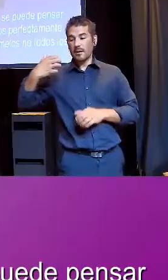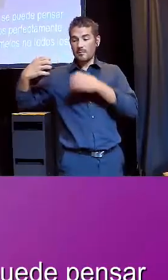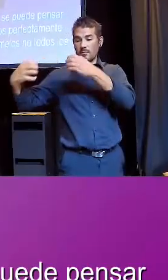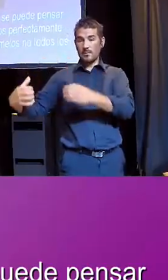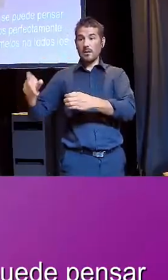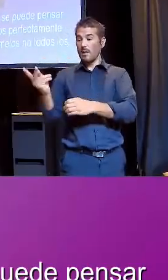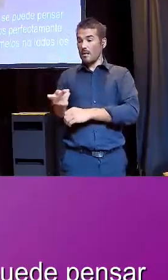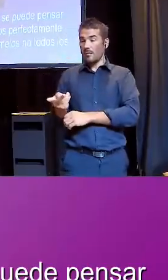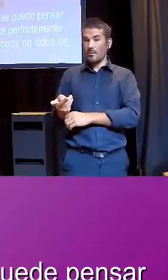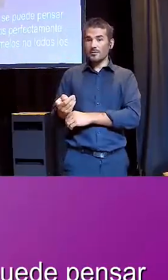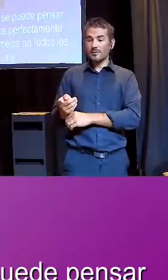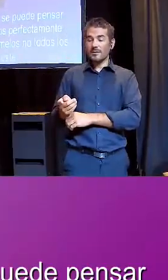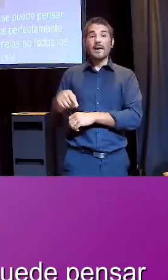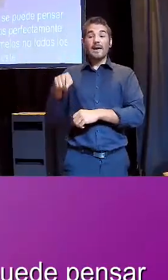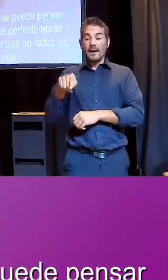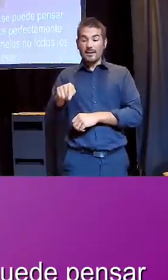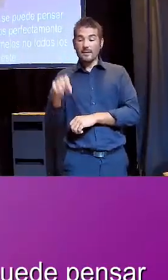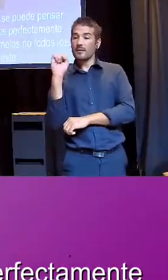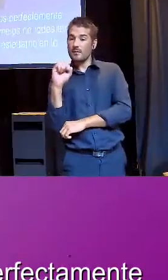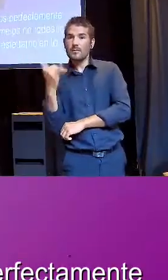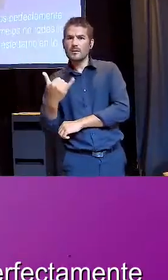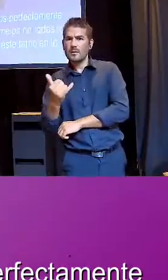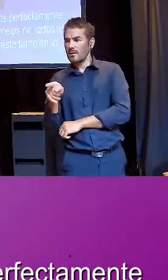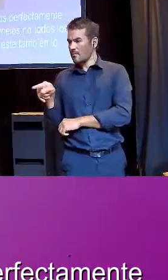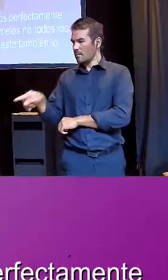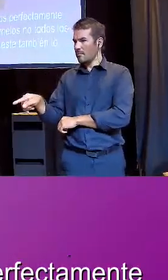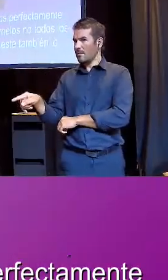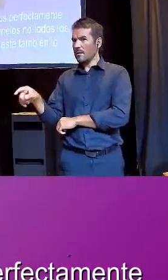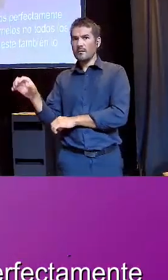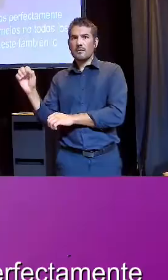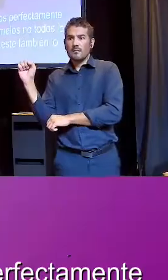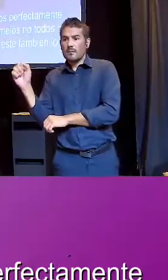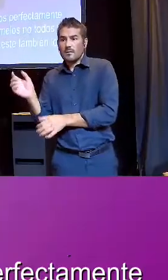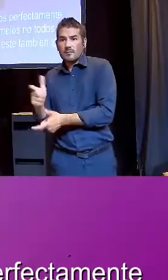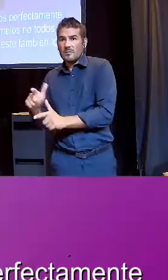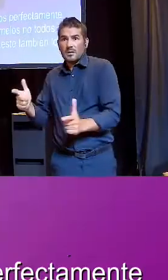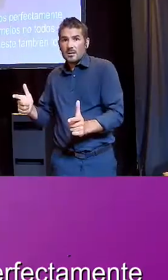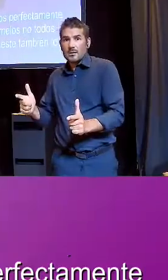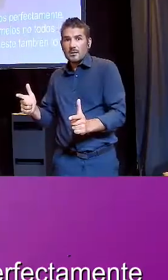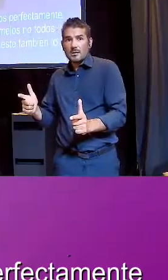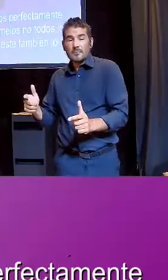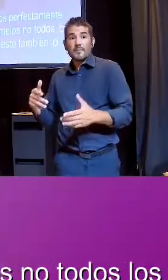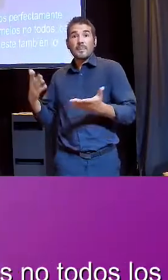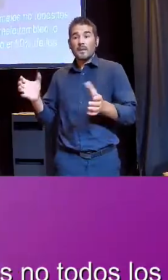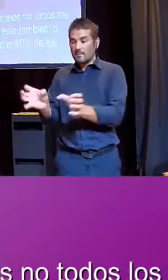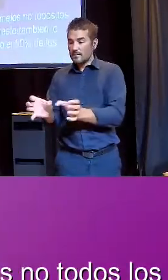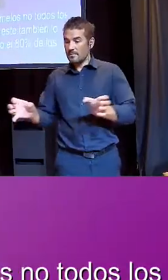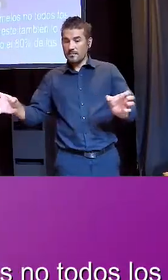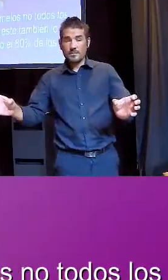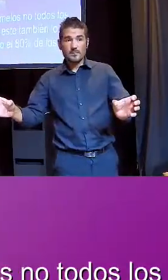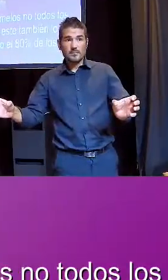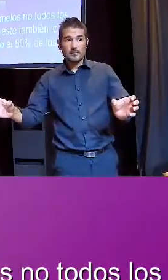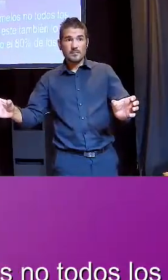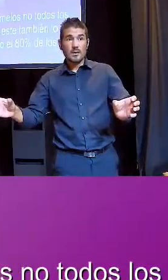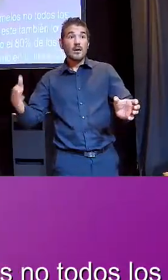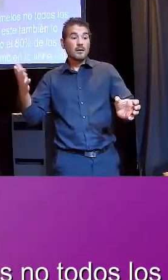otro también lo tiene. En los gemelos separados al nacer, solo el 80% de los chicos con autismo, su hermano gemelo también lo tiene,